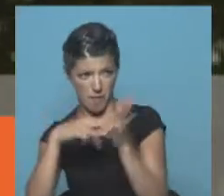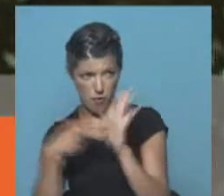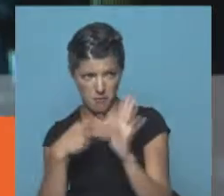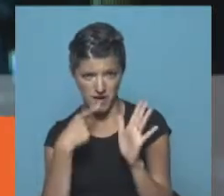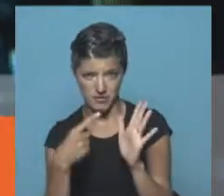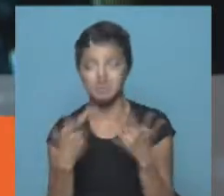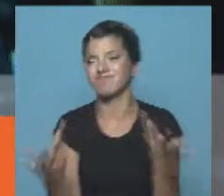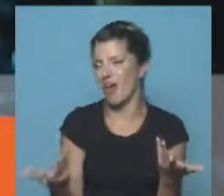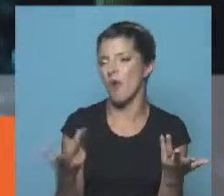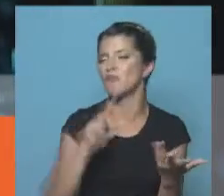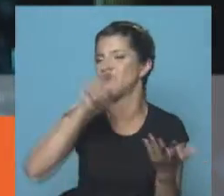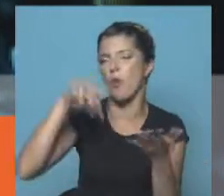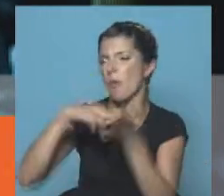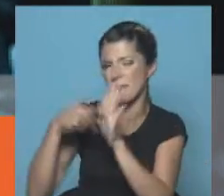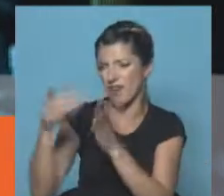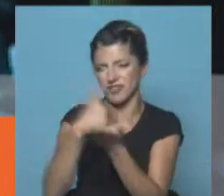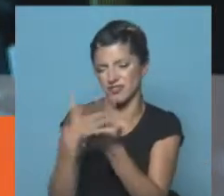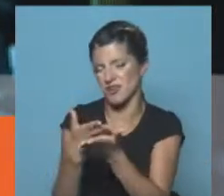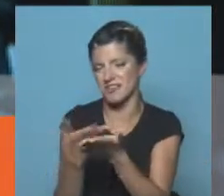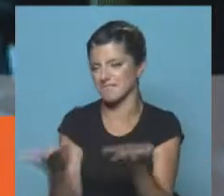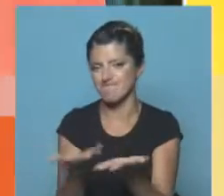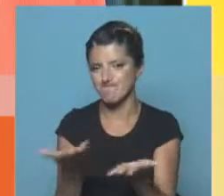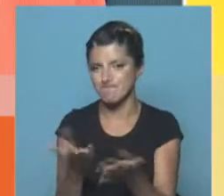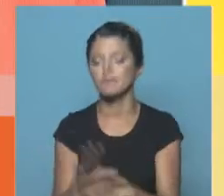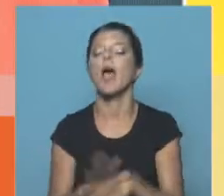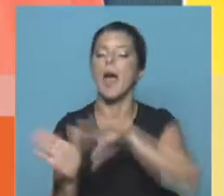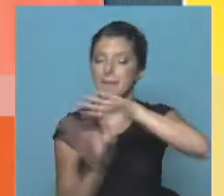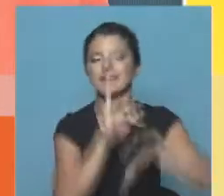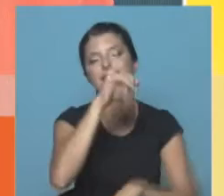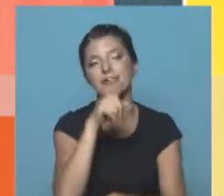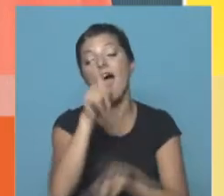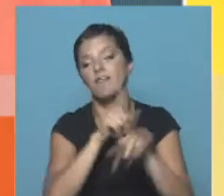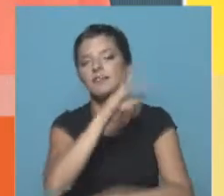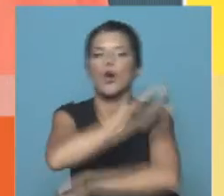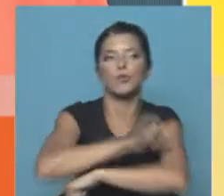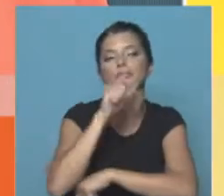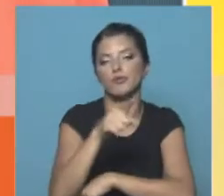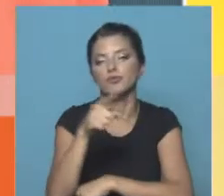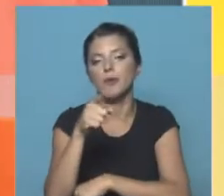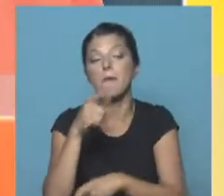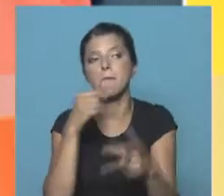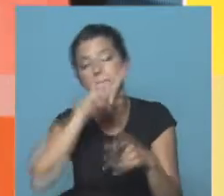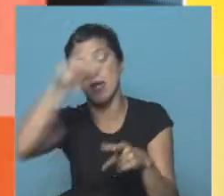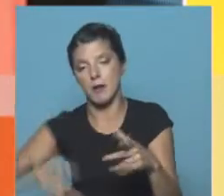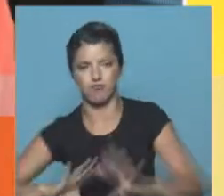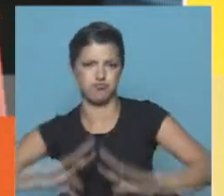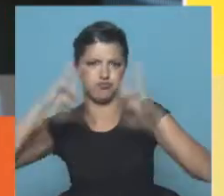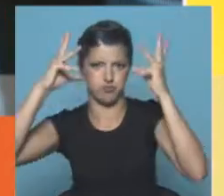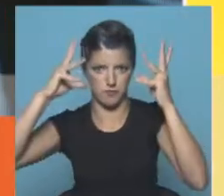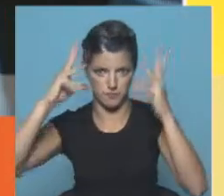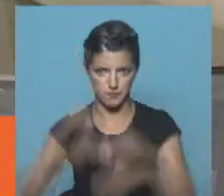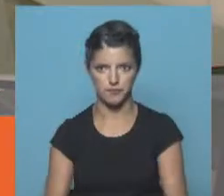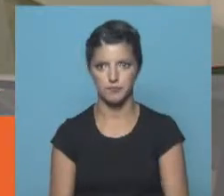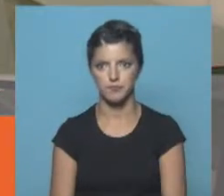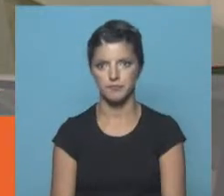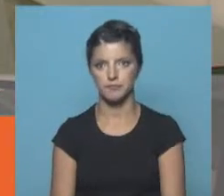afectándolos. No lo imagina así, más allá de que sus actitudes en algún momento puedan provocar algún tipo de reacción.